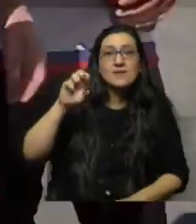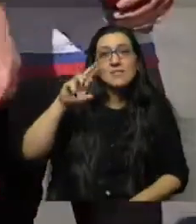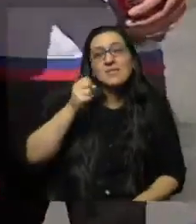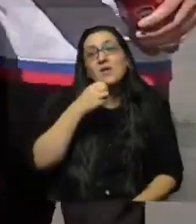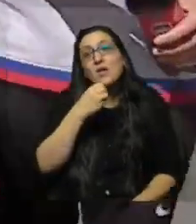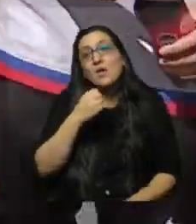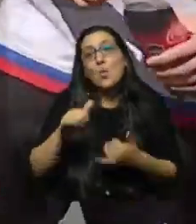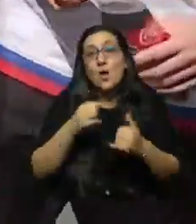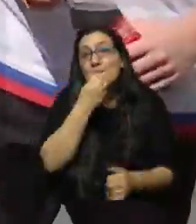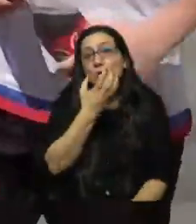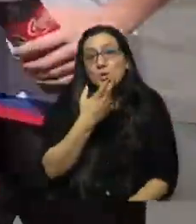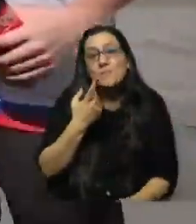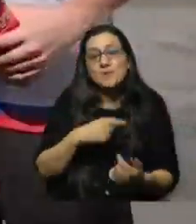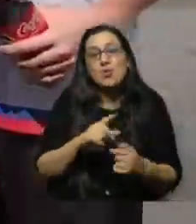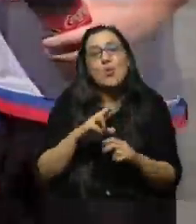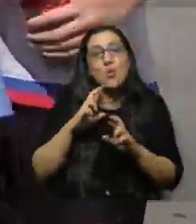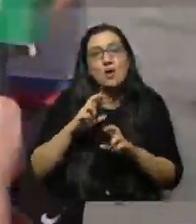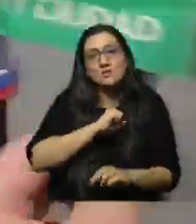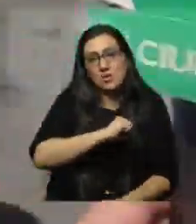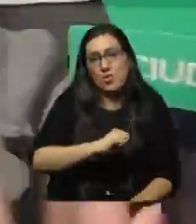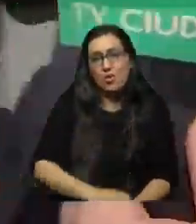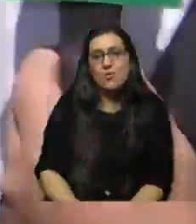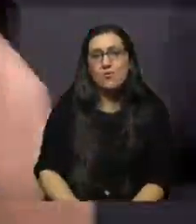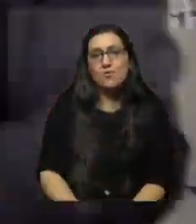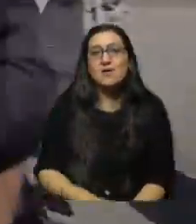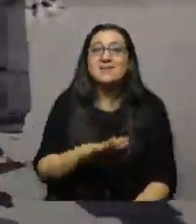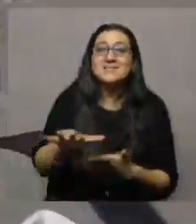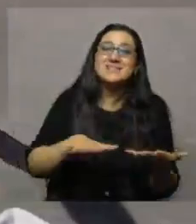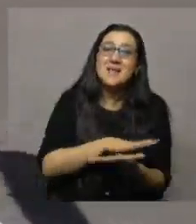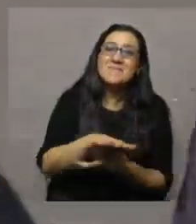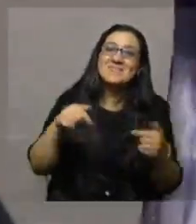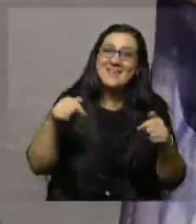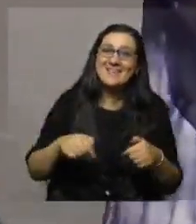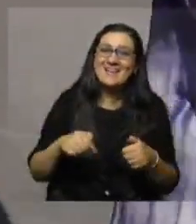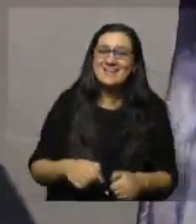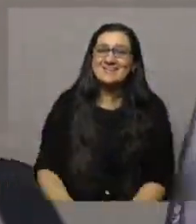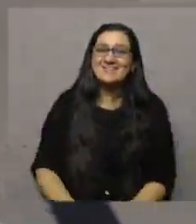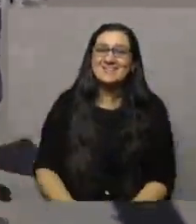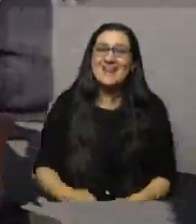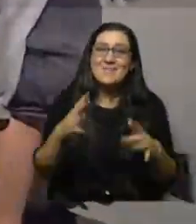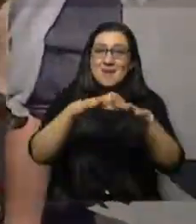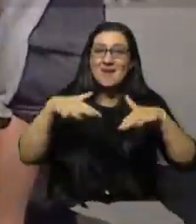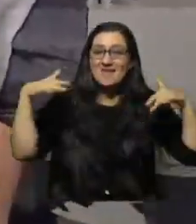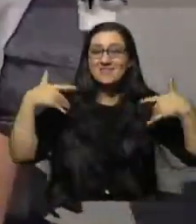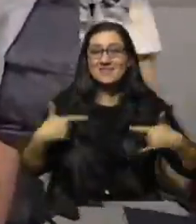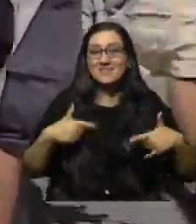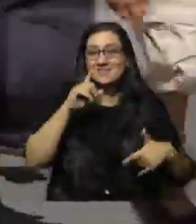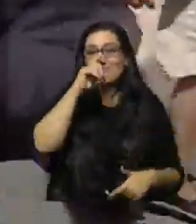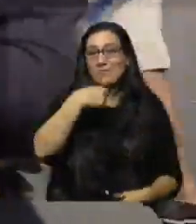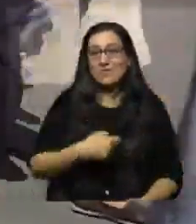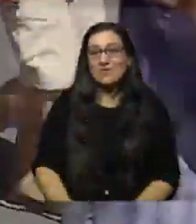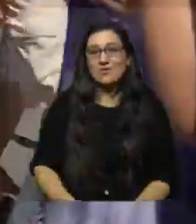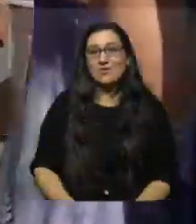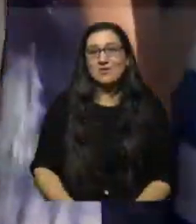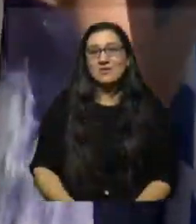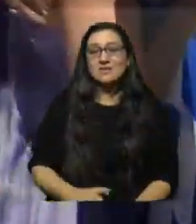pero tengo fe que un gol va a meter. Así es el ambiente que se está viviendo acá, compañeros, en la explanada de la Intendencia. Ustedes lo vieron. Estamos